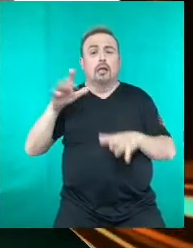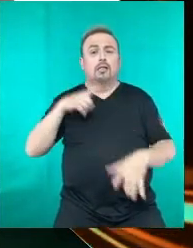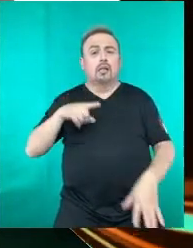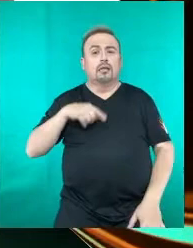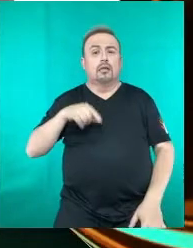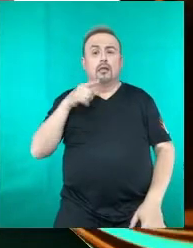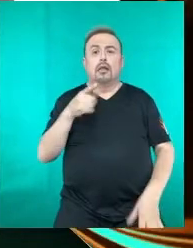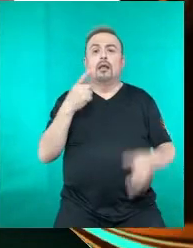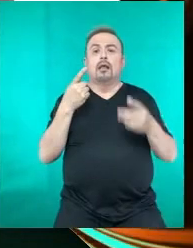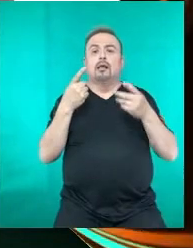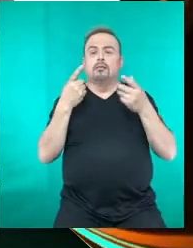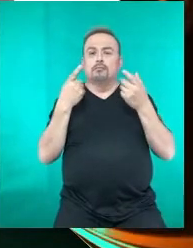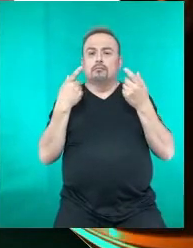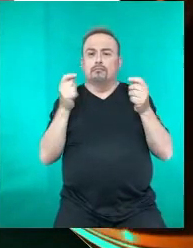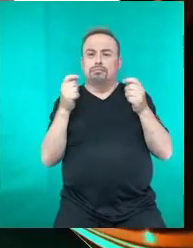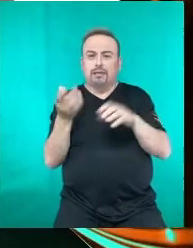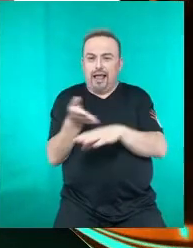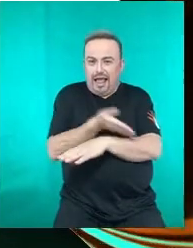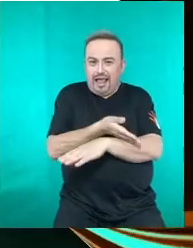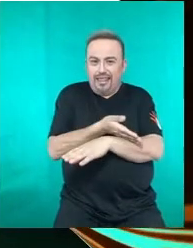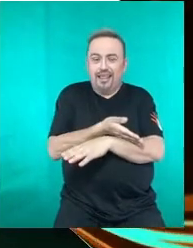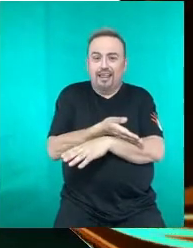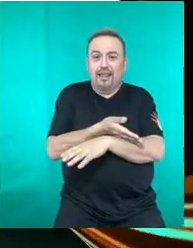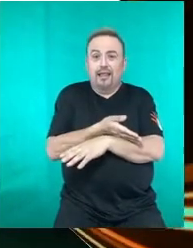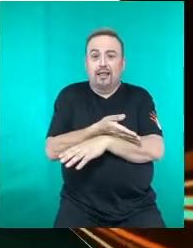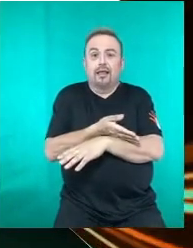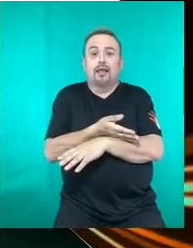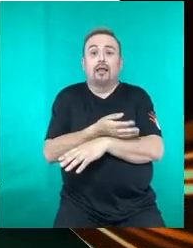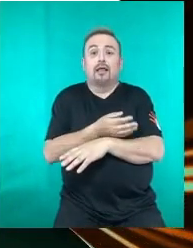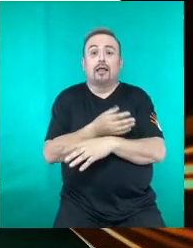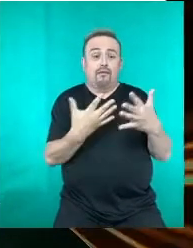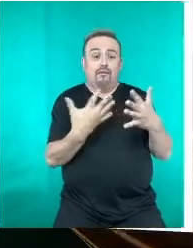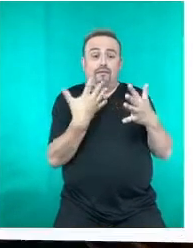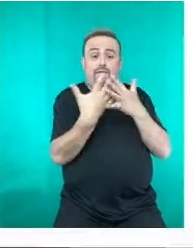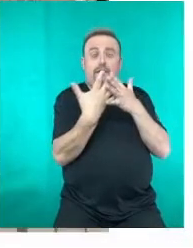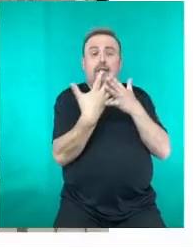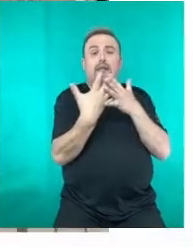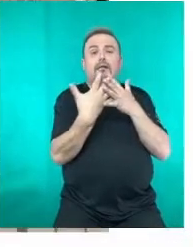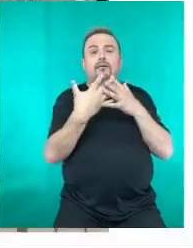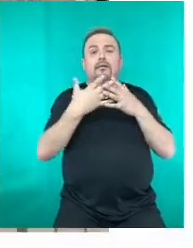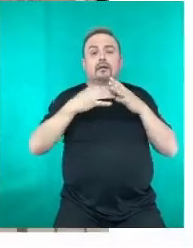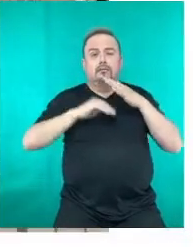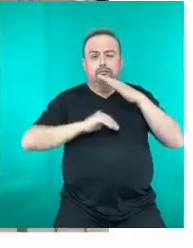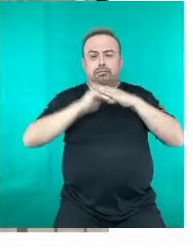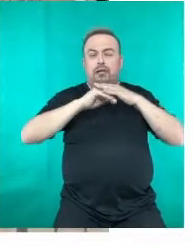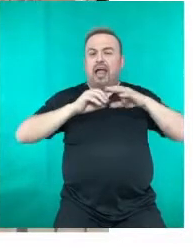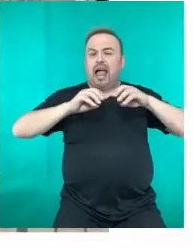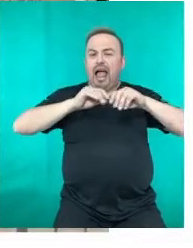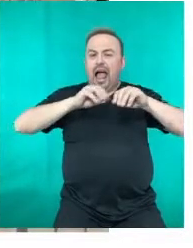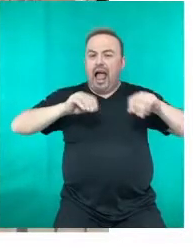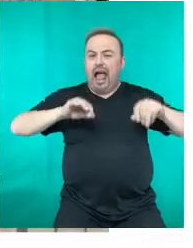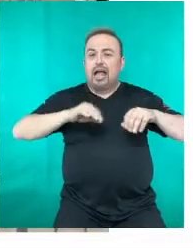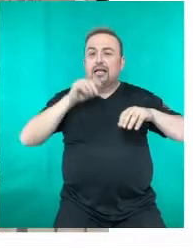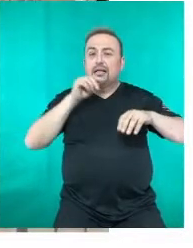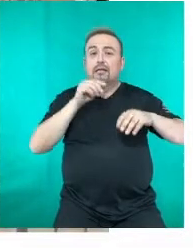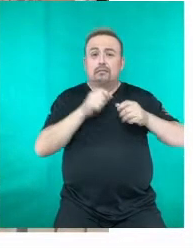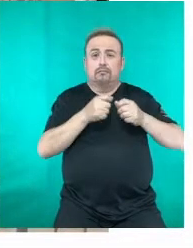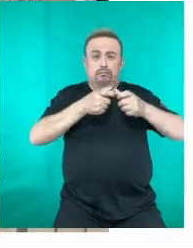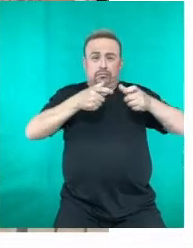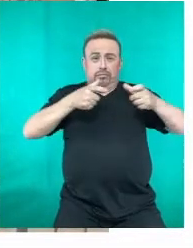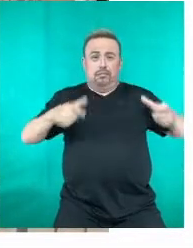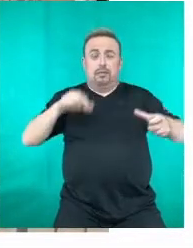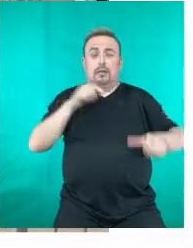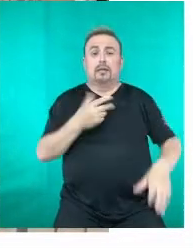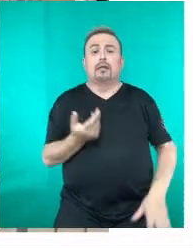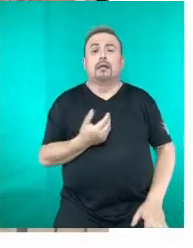pretratamiento. Cuando yo les decía los filtros de presión o filtros de arena, pueden llegar a ser de estos tamaños. No sé, lamentablemente